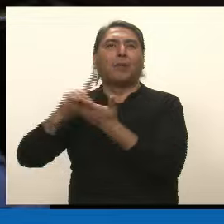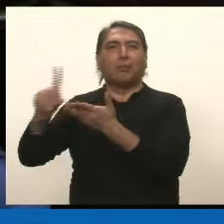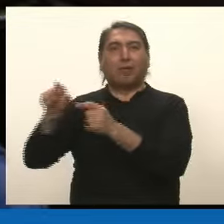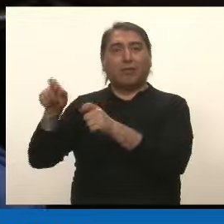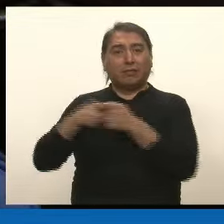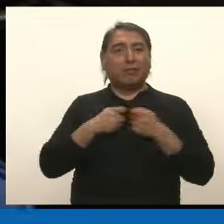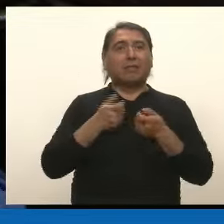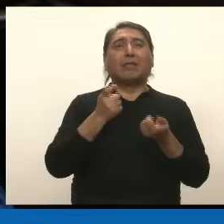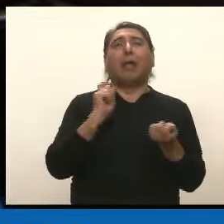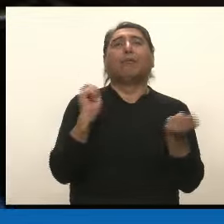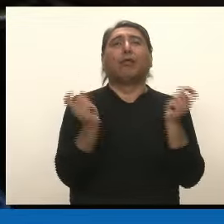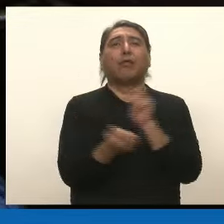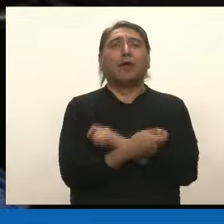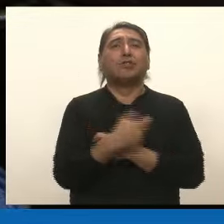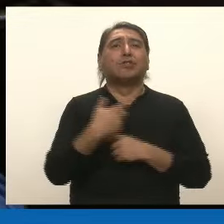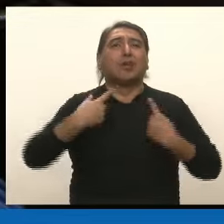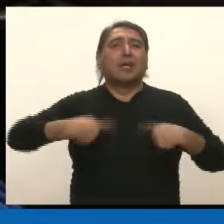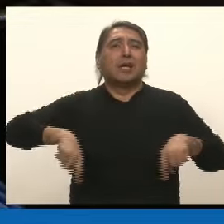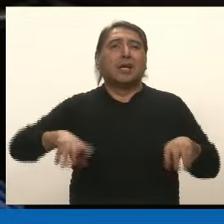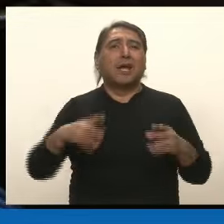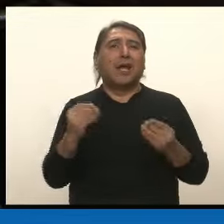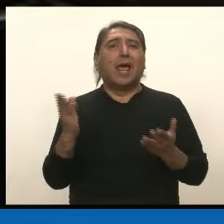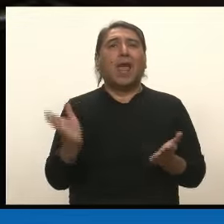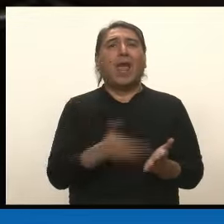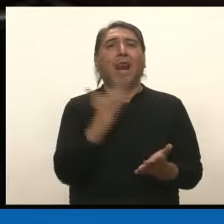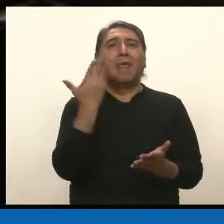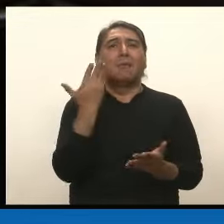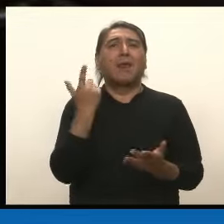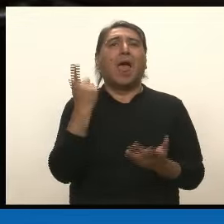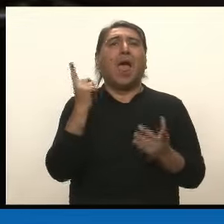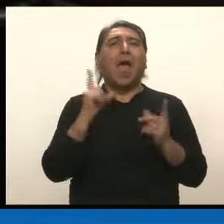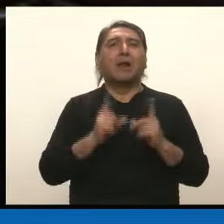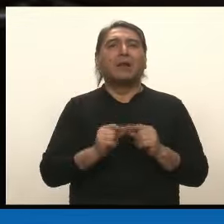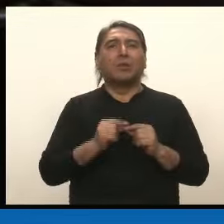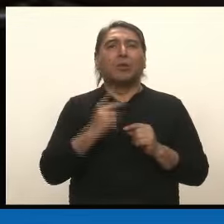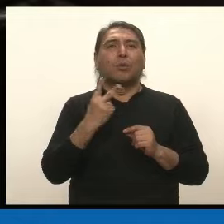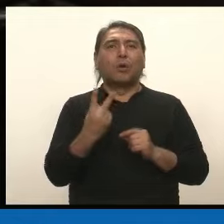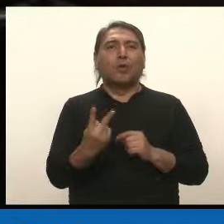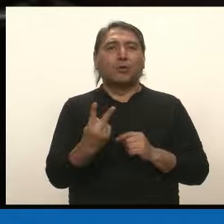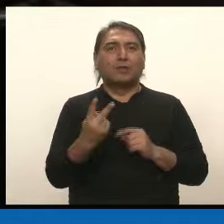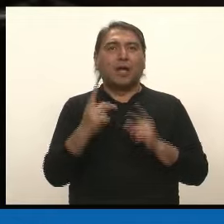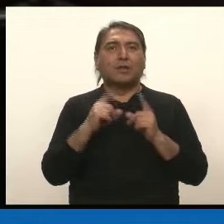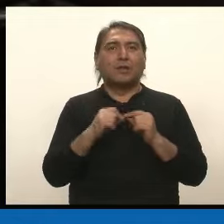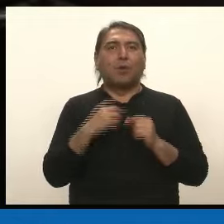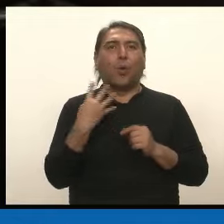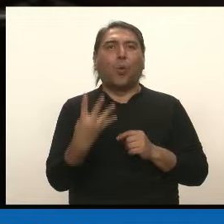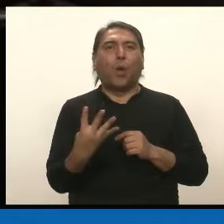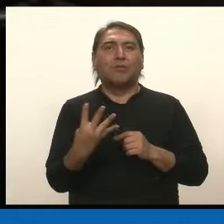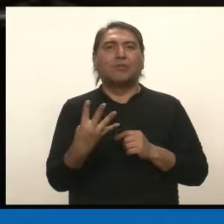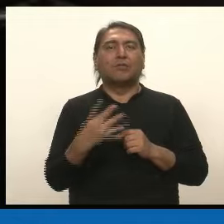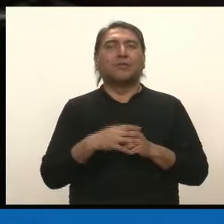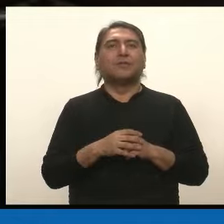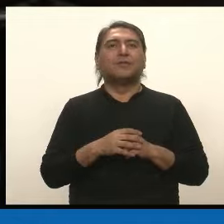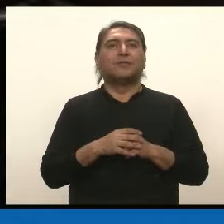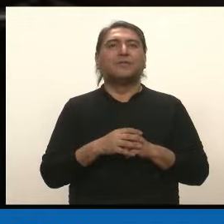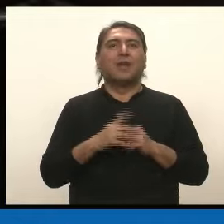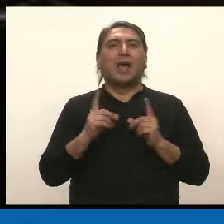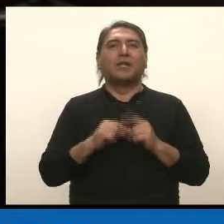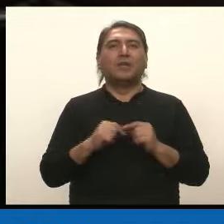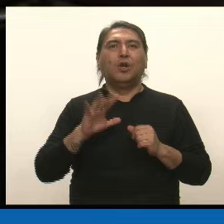son eliminar el artículo 2 el artículo 4 el